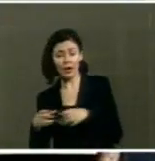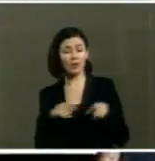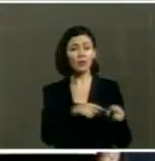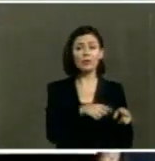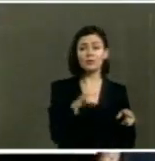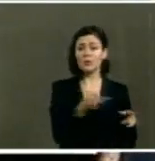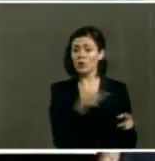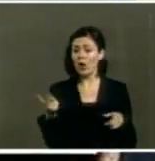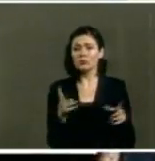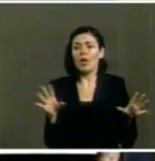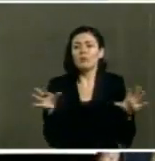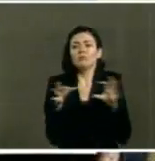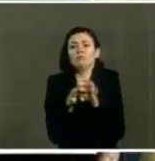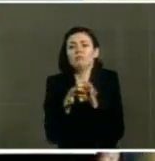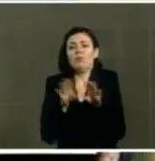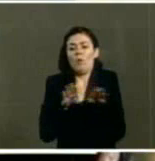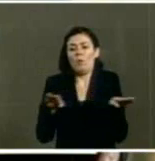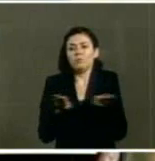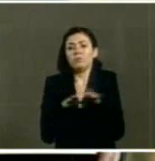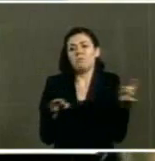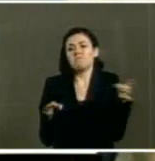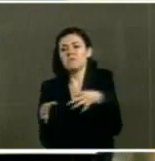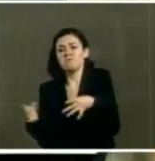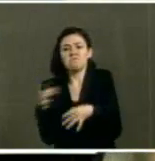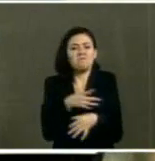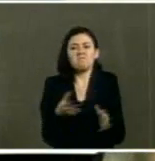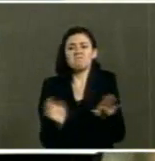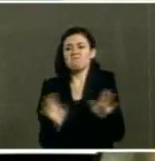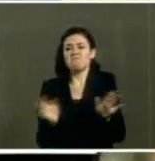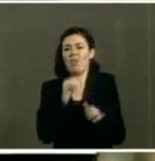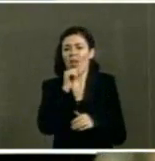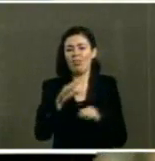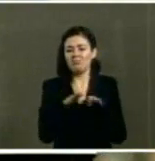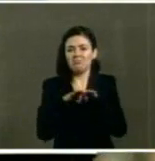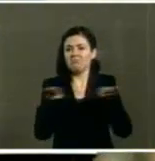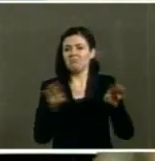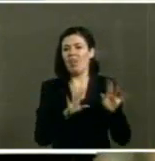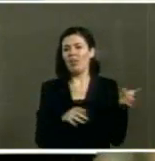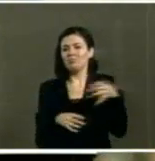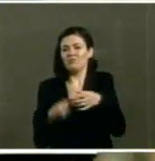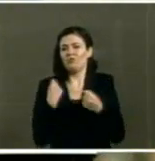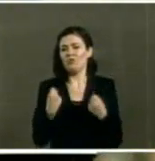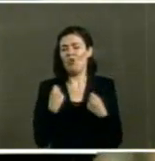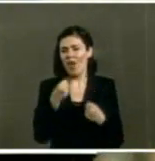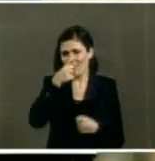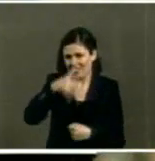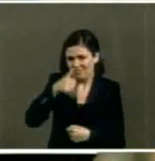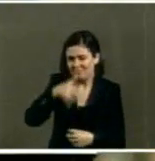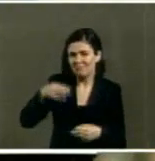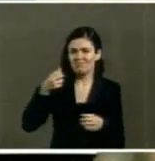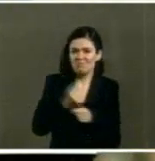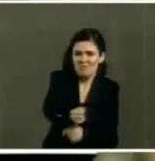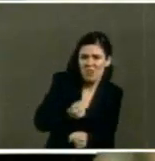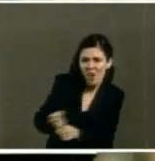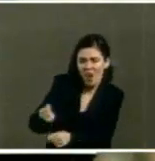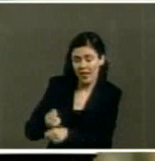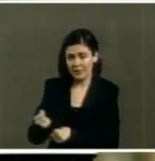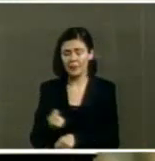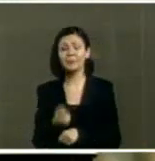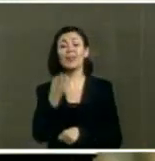mismo. En el caso particular, hay que recordar que de hace décadas existieron en la frontera norte